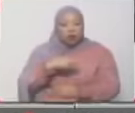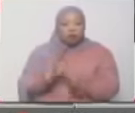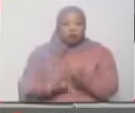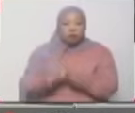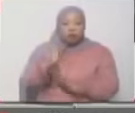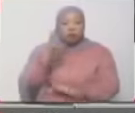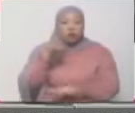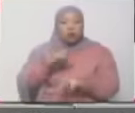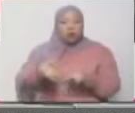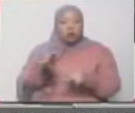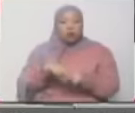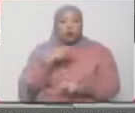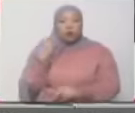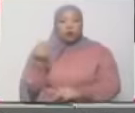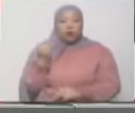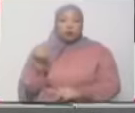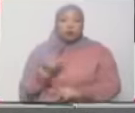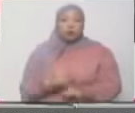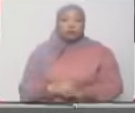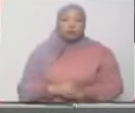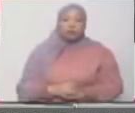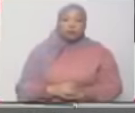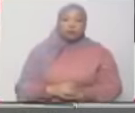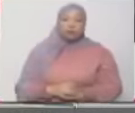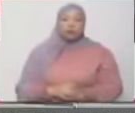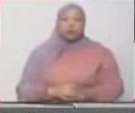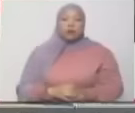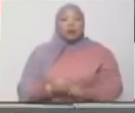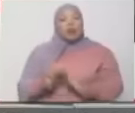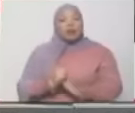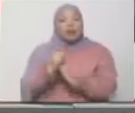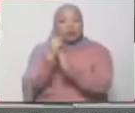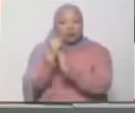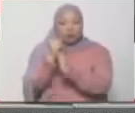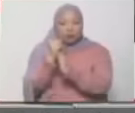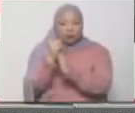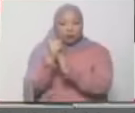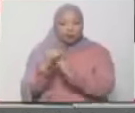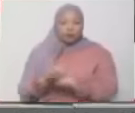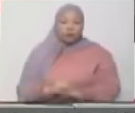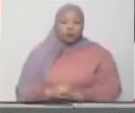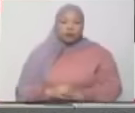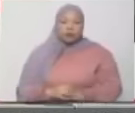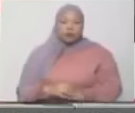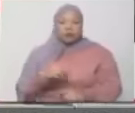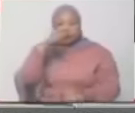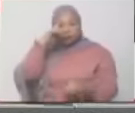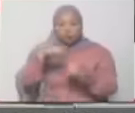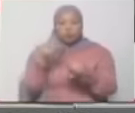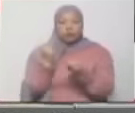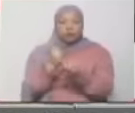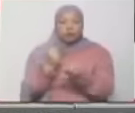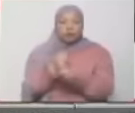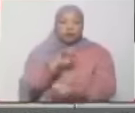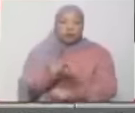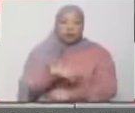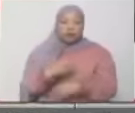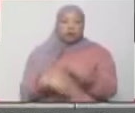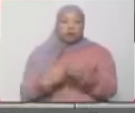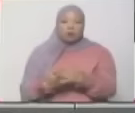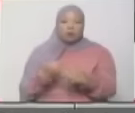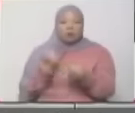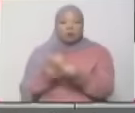los niños, de las niñas, de la juventud, del liderazgo y además de carreras? Cuando hablo de universidad,